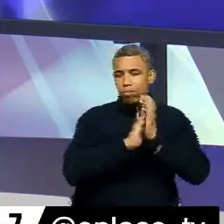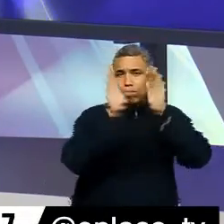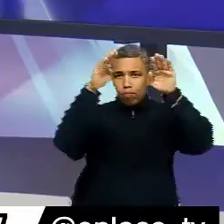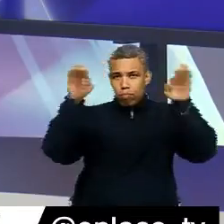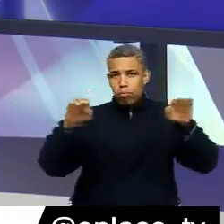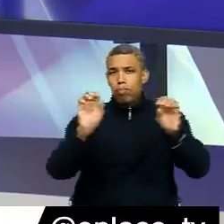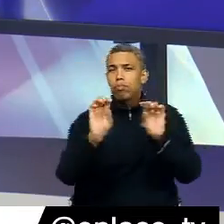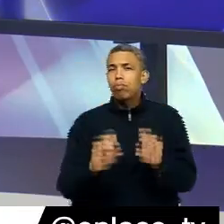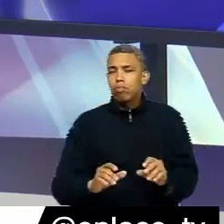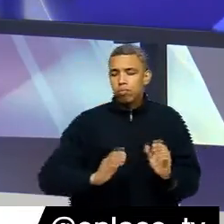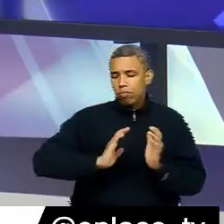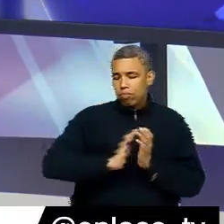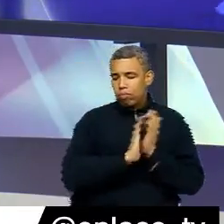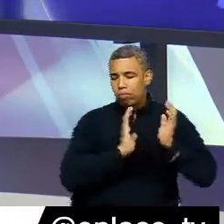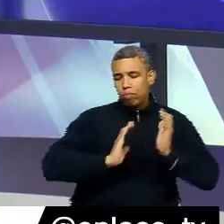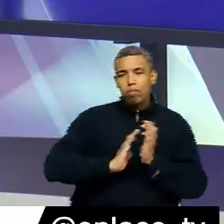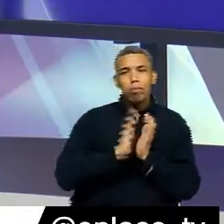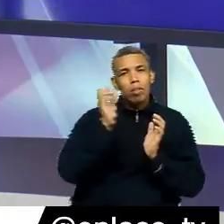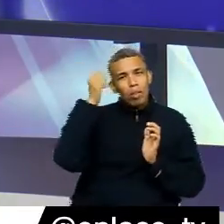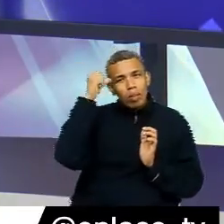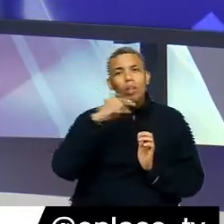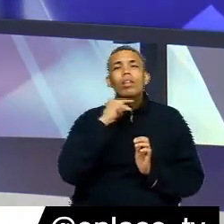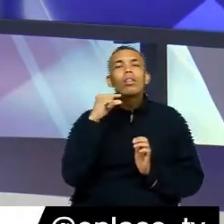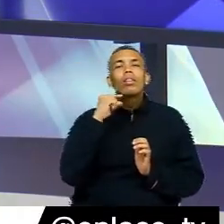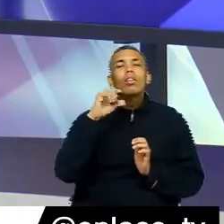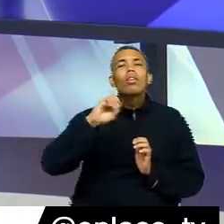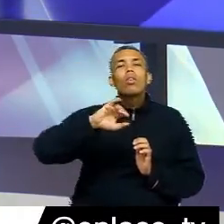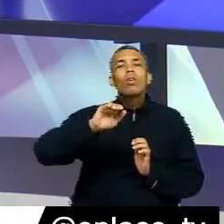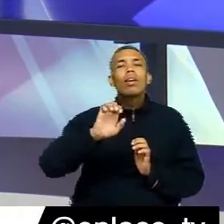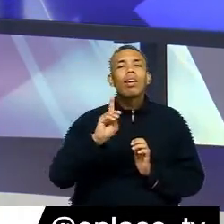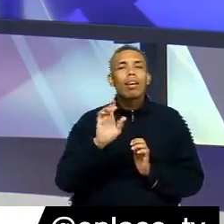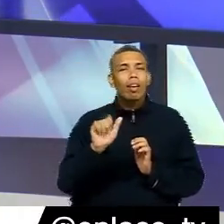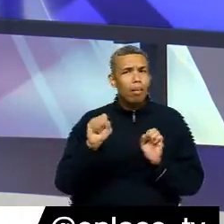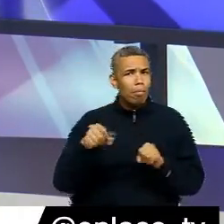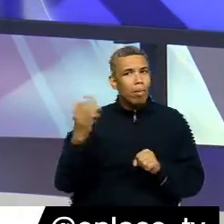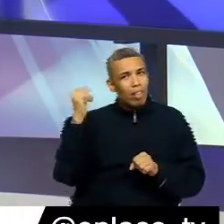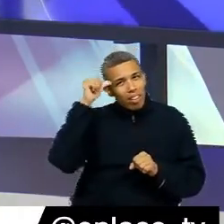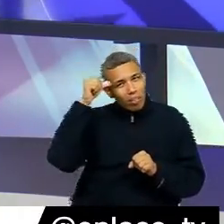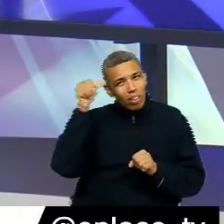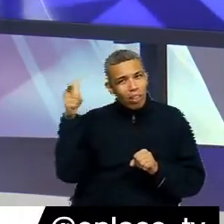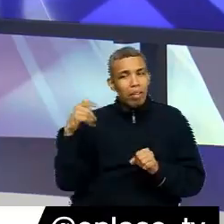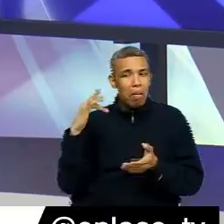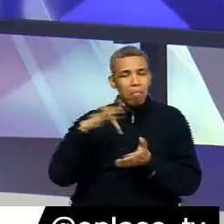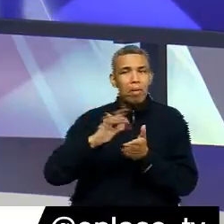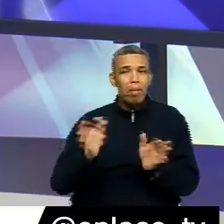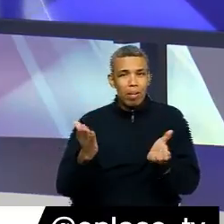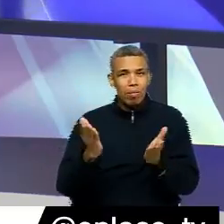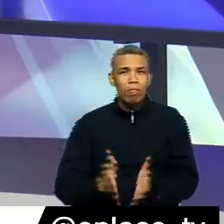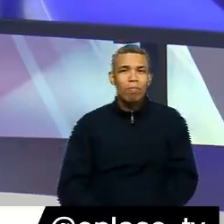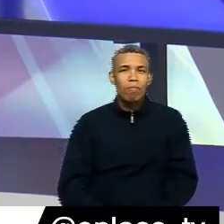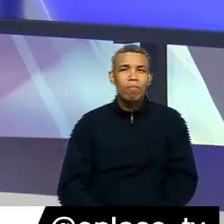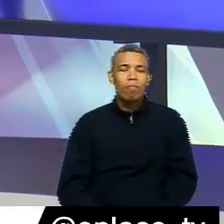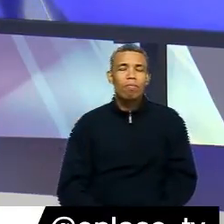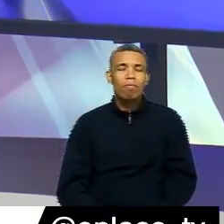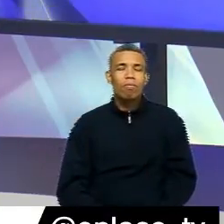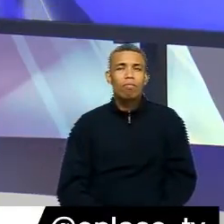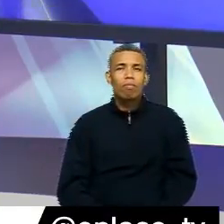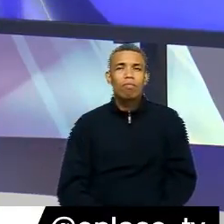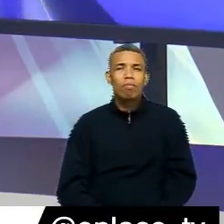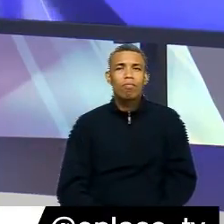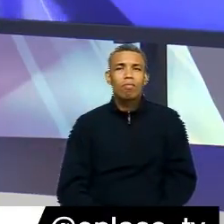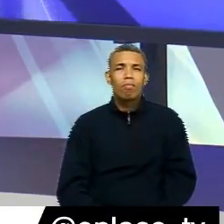años 90 cuando estaba el padre Gabriel Ojeda Niño. Todos cordialmente invitados. Esta ha sido la información más importante de nuestra ciudad y región. Antes